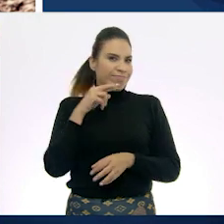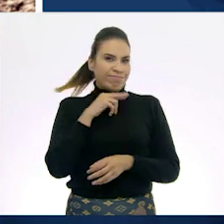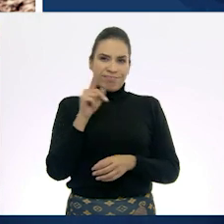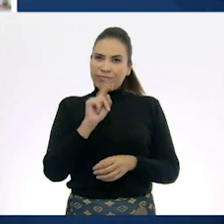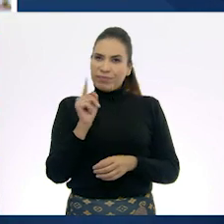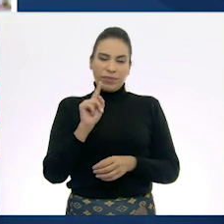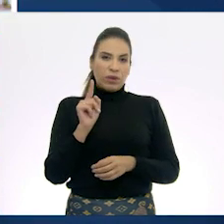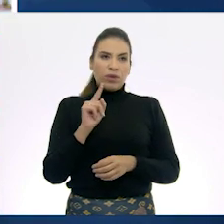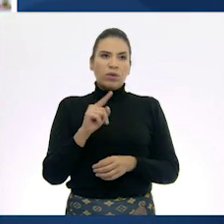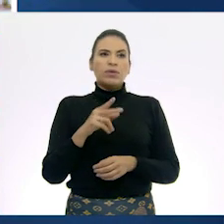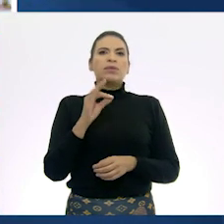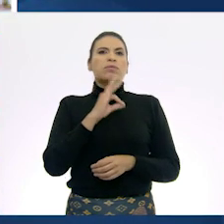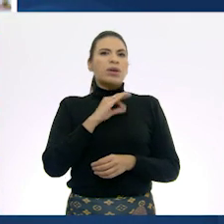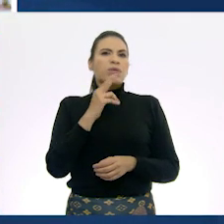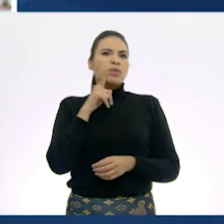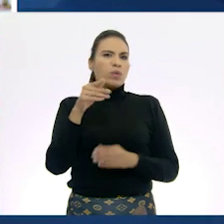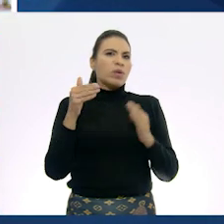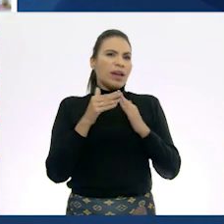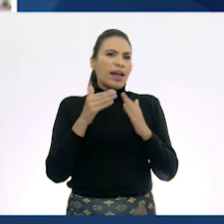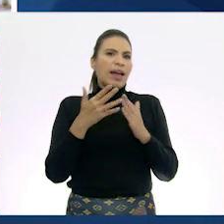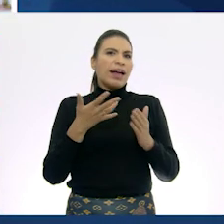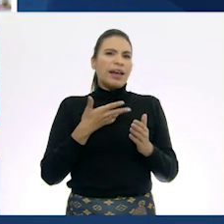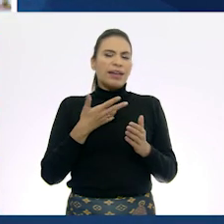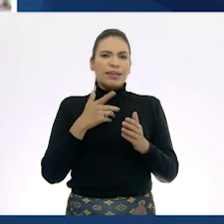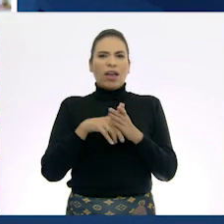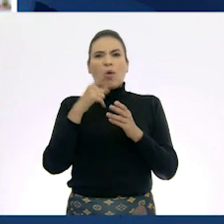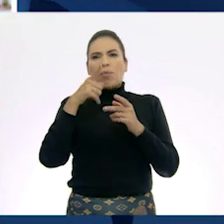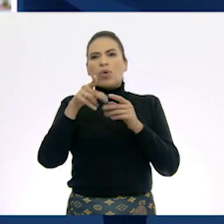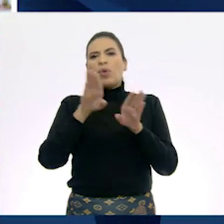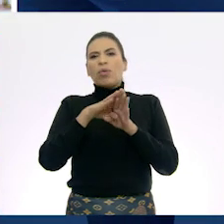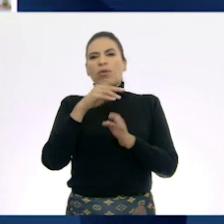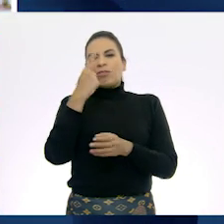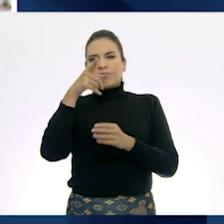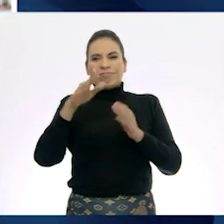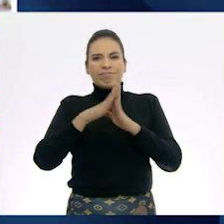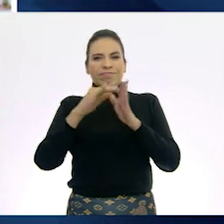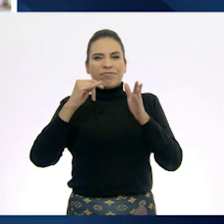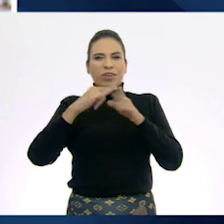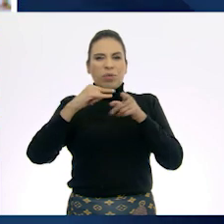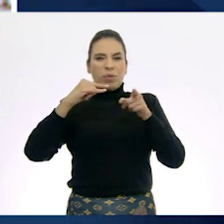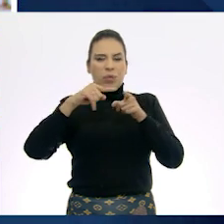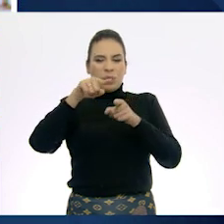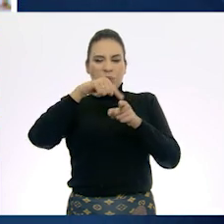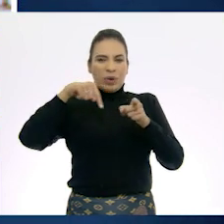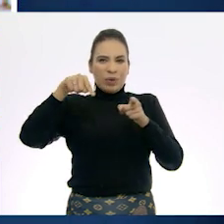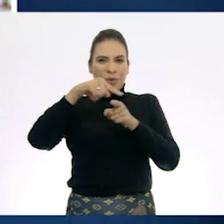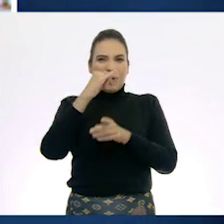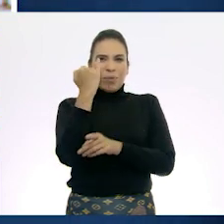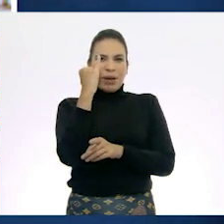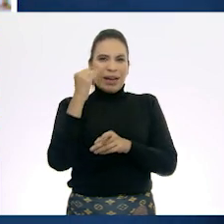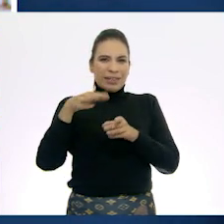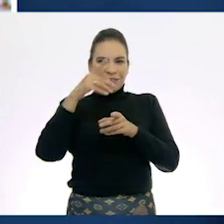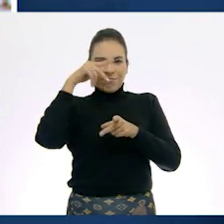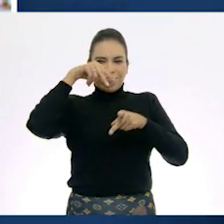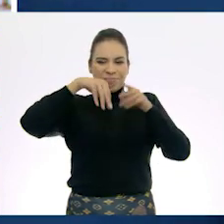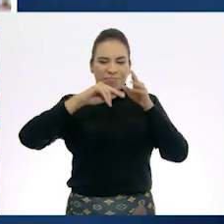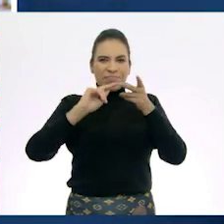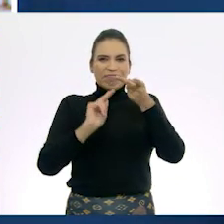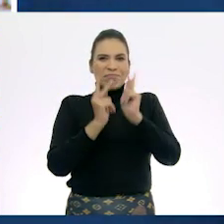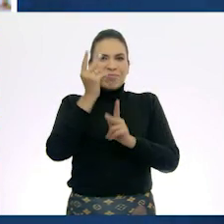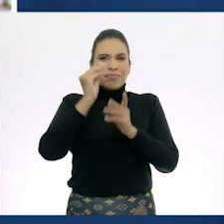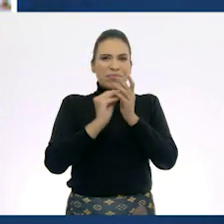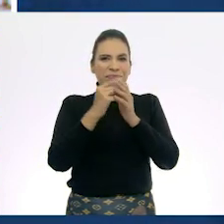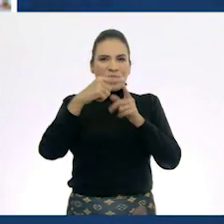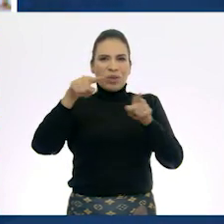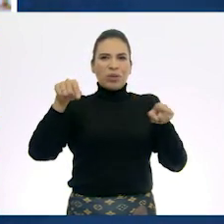pronto. Puedes inclusive en tu casa tener tu huerto, si así lo puede ser, en un espacio. Puedes también, pues lo